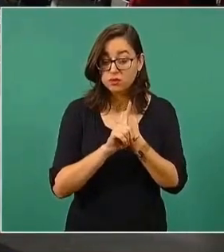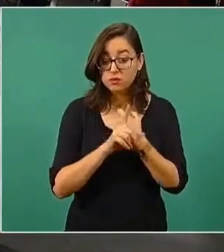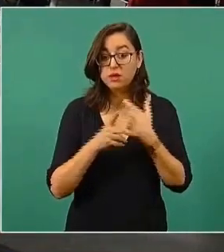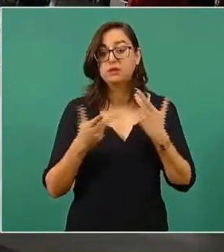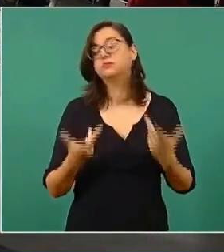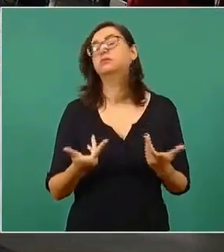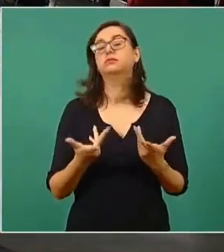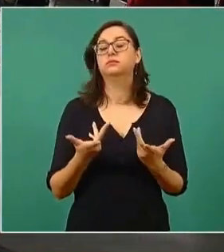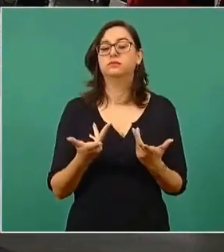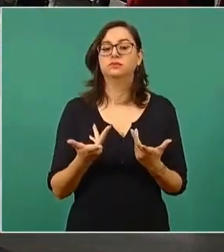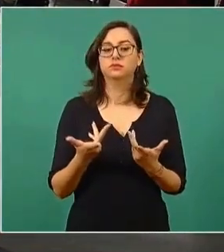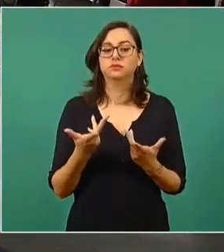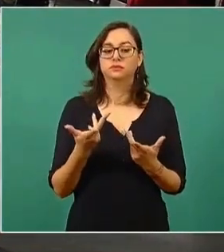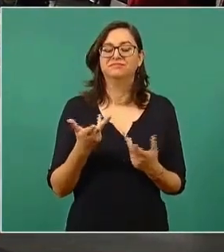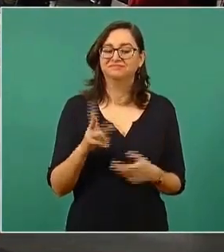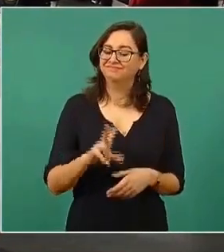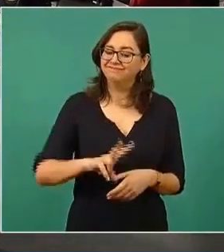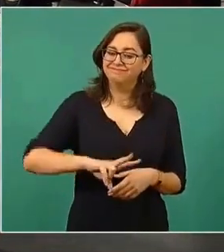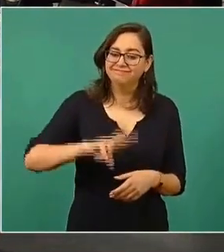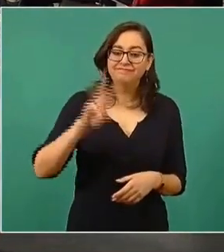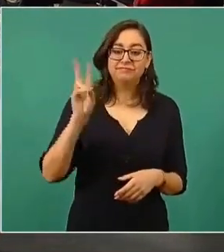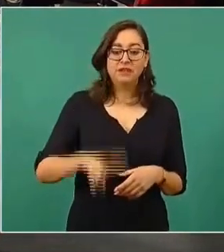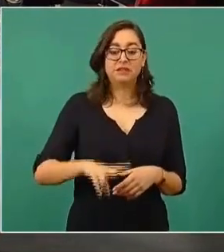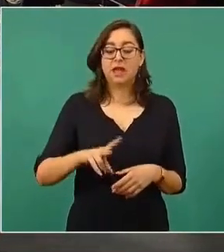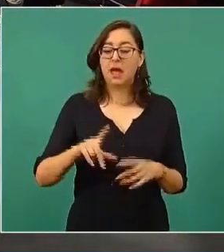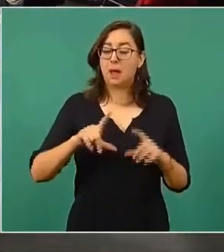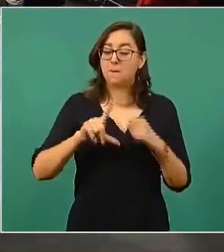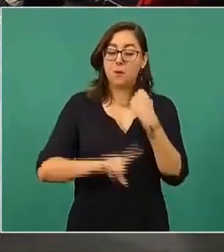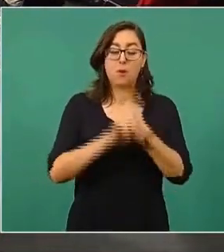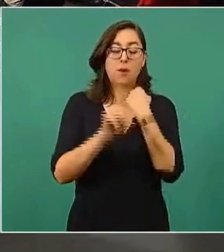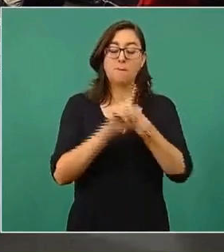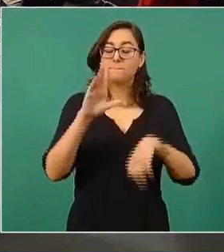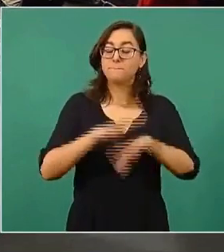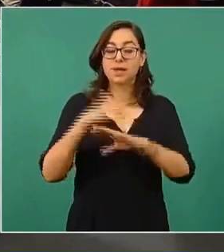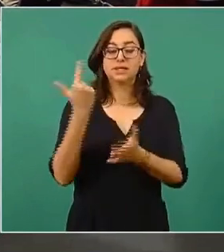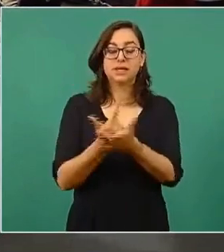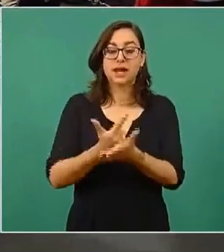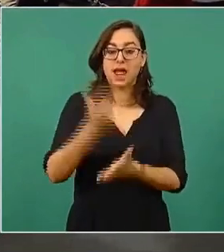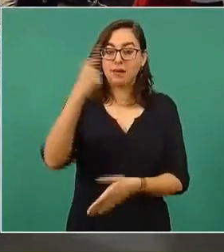que era el principal problema de México.